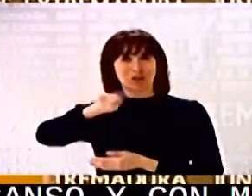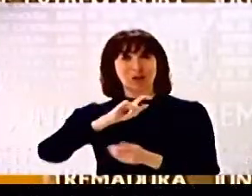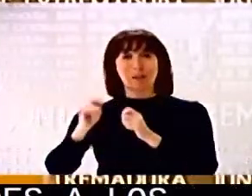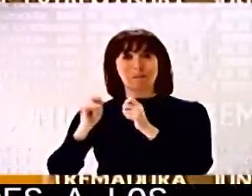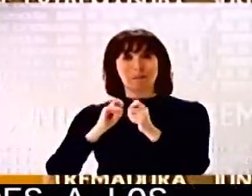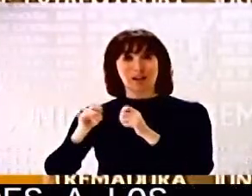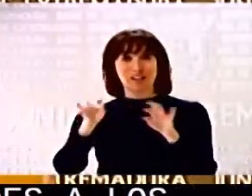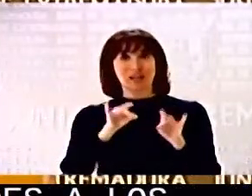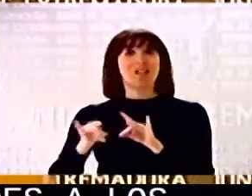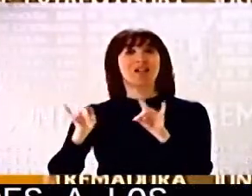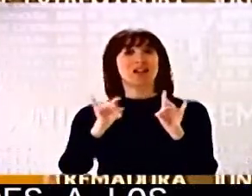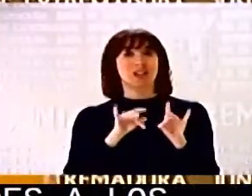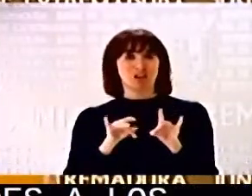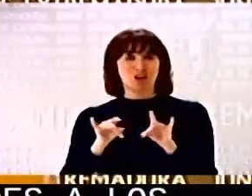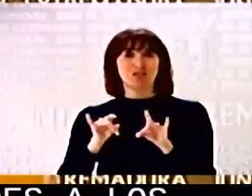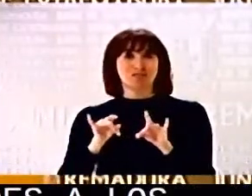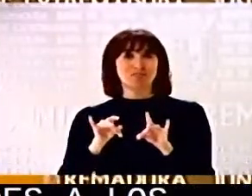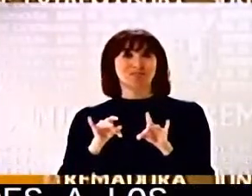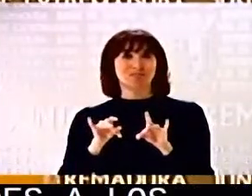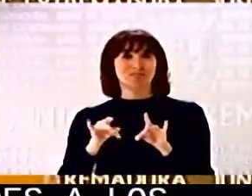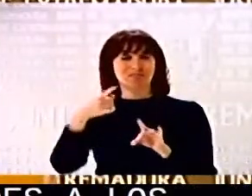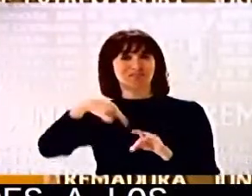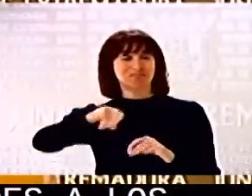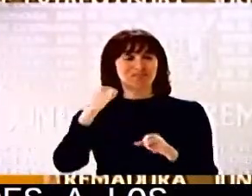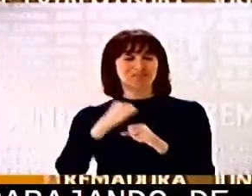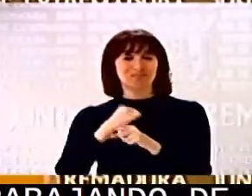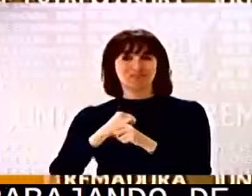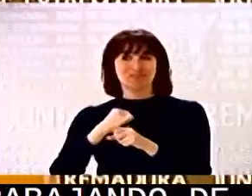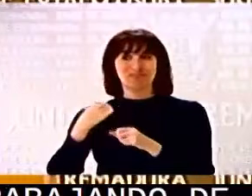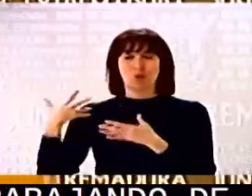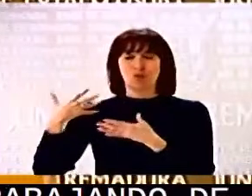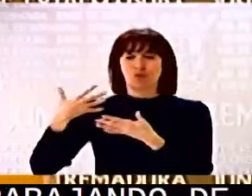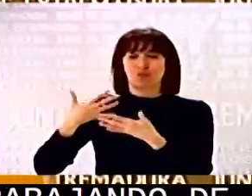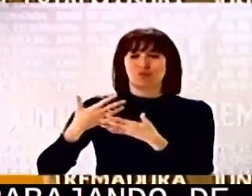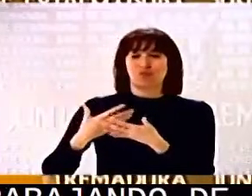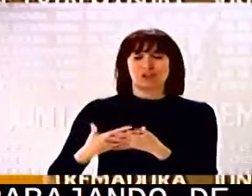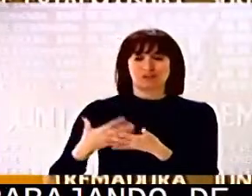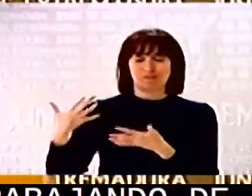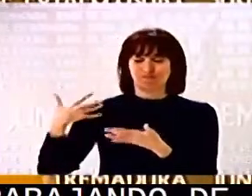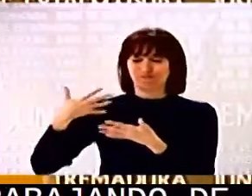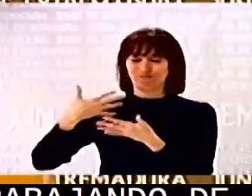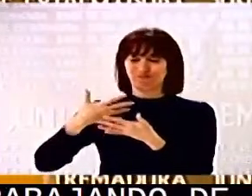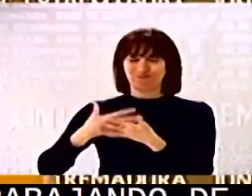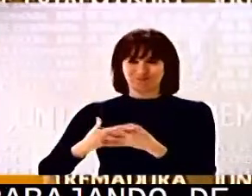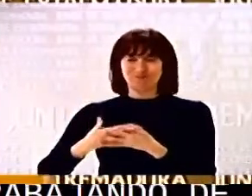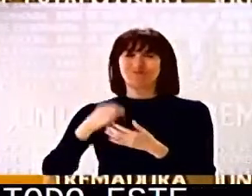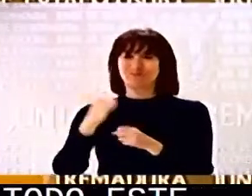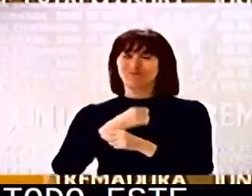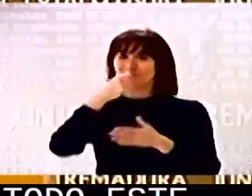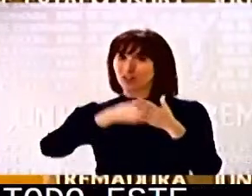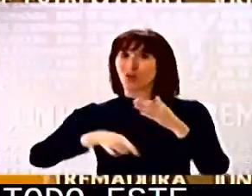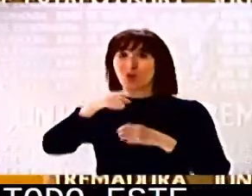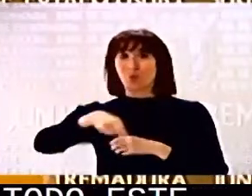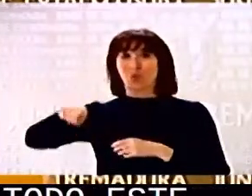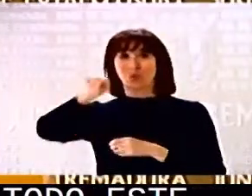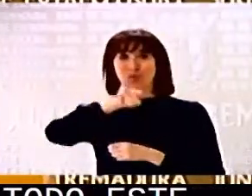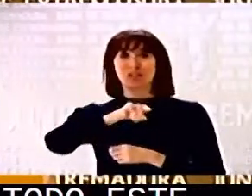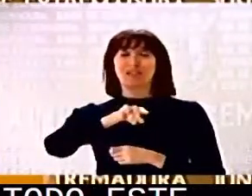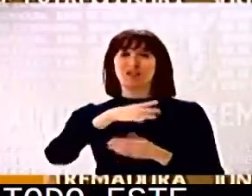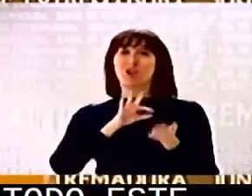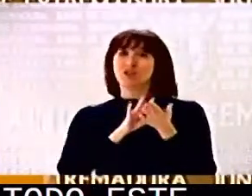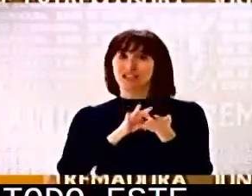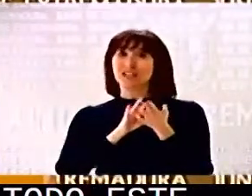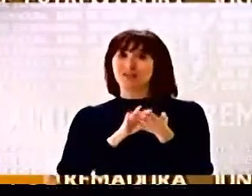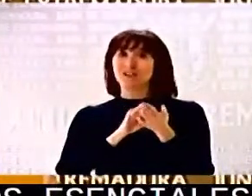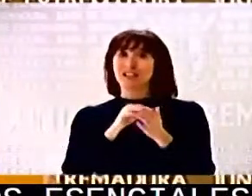de la región que vienen trabajando de manera muy dura también a lo largo de todo este tiempo. Ustedes son uno de los servicios